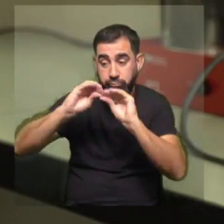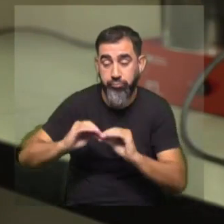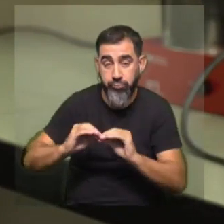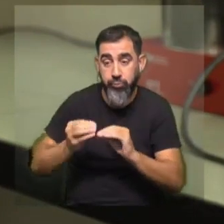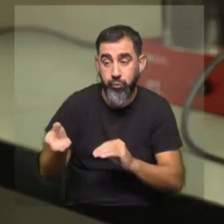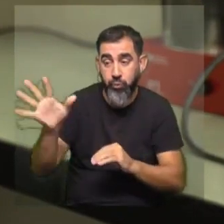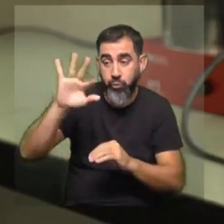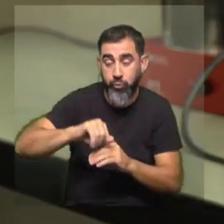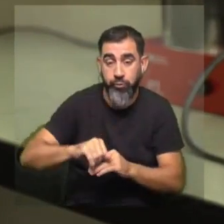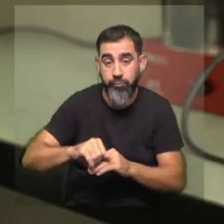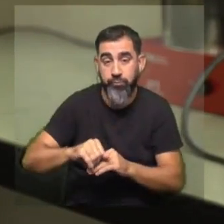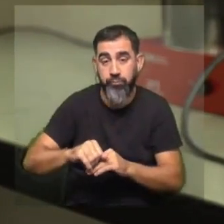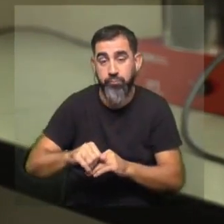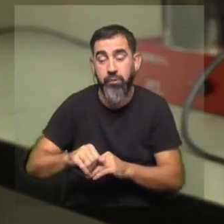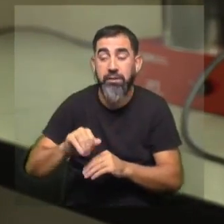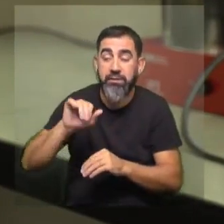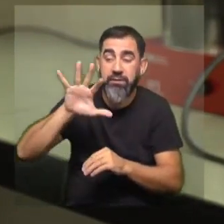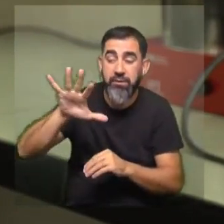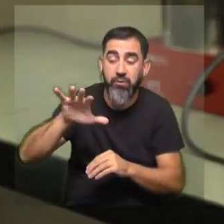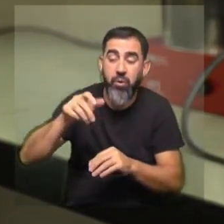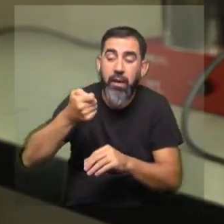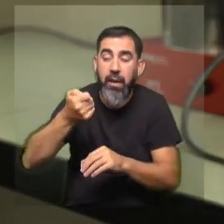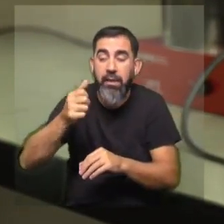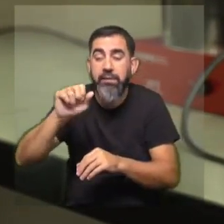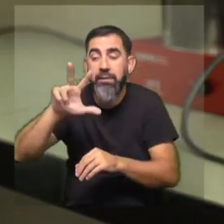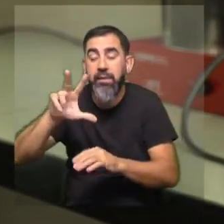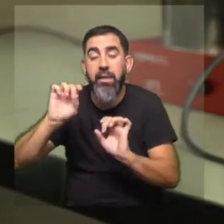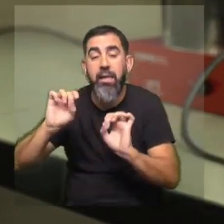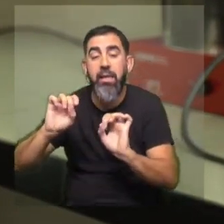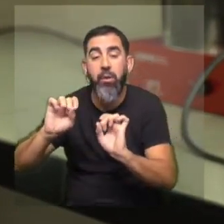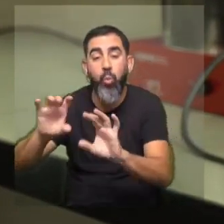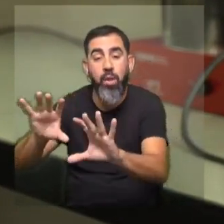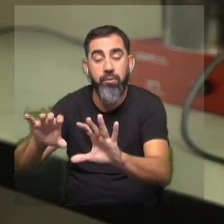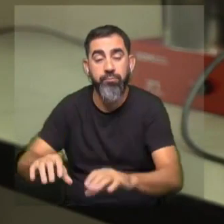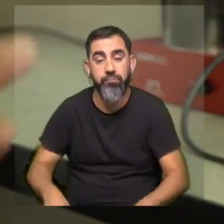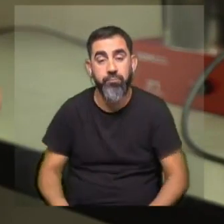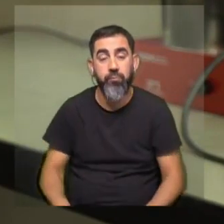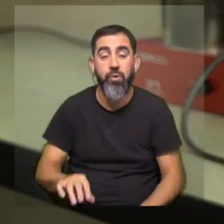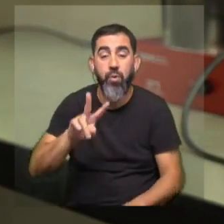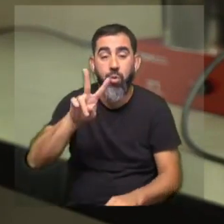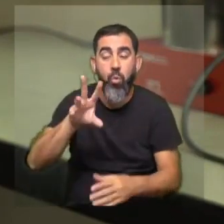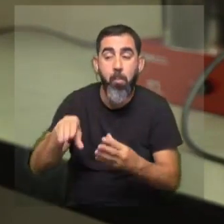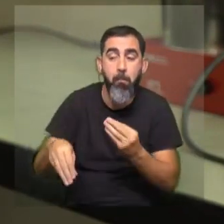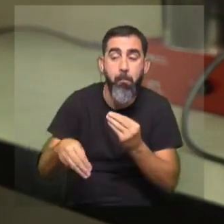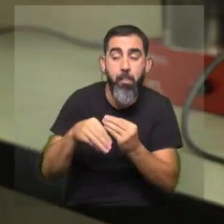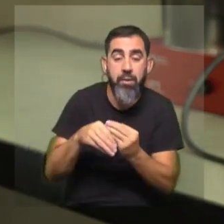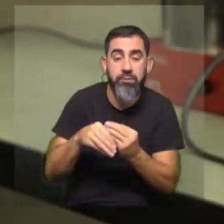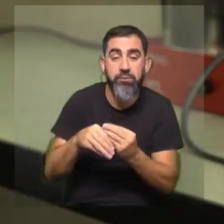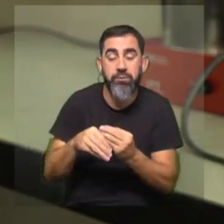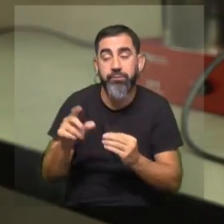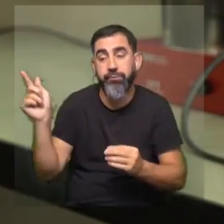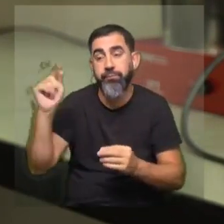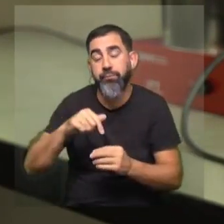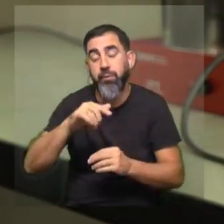días, y bueno, de ese 5, cerca de 3 es natural. Hay un 2 adicional que viene de ¿qué? Y viene de